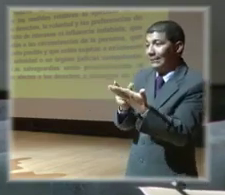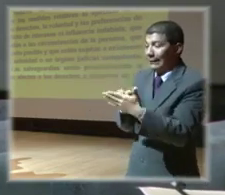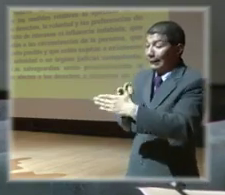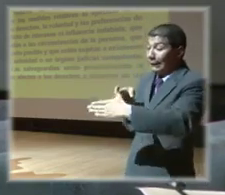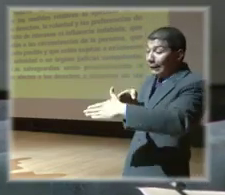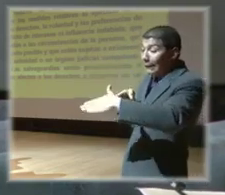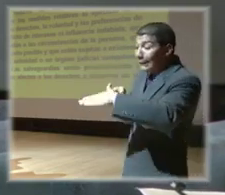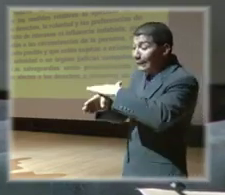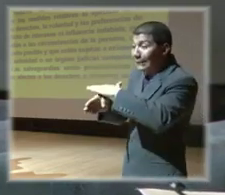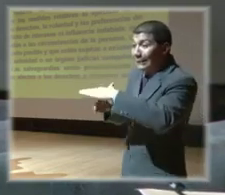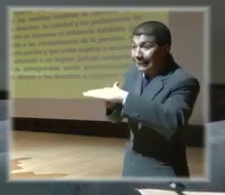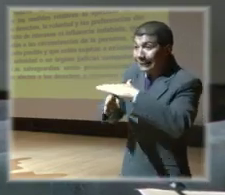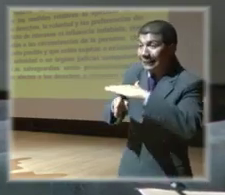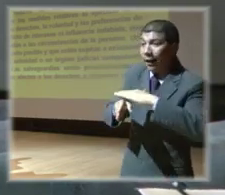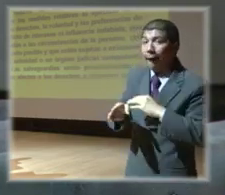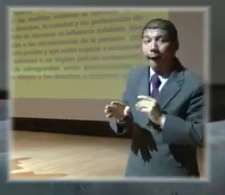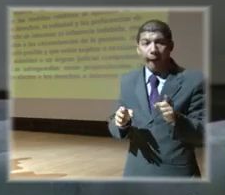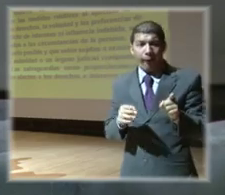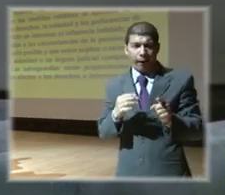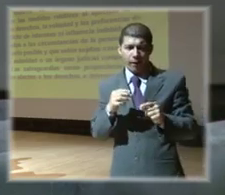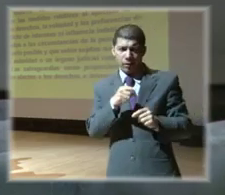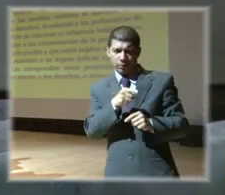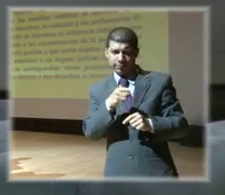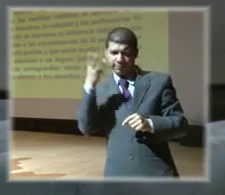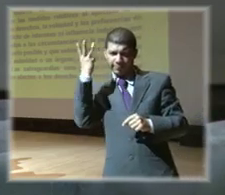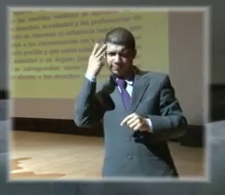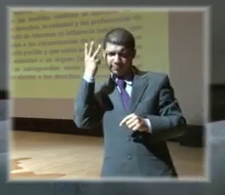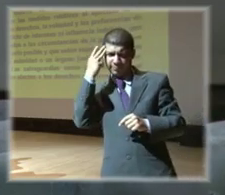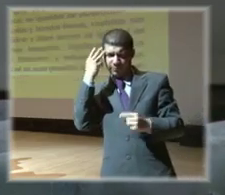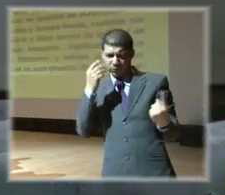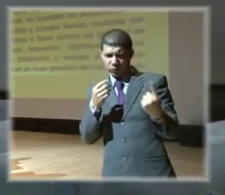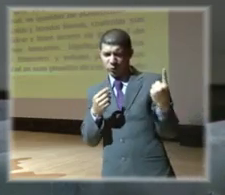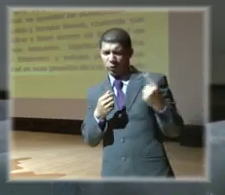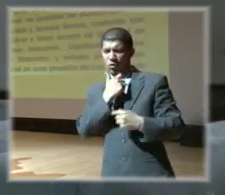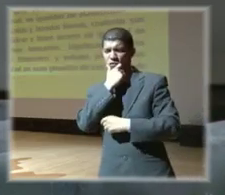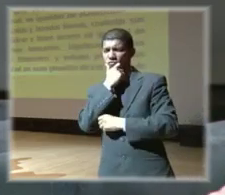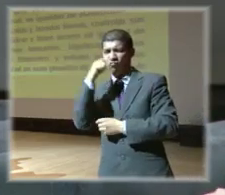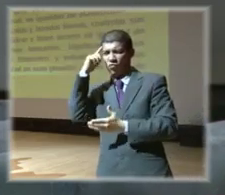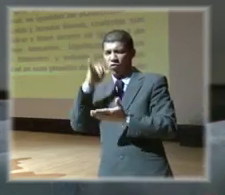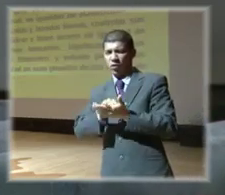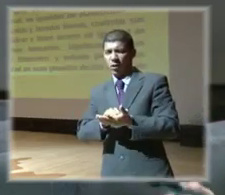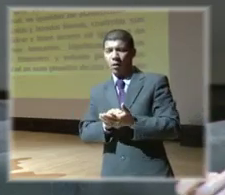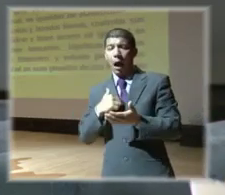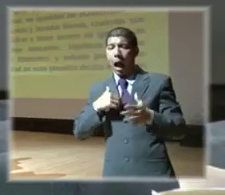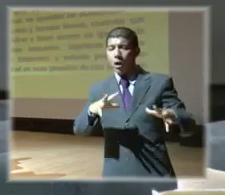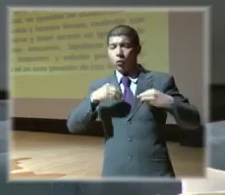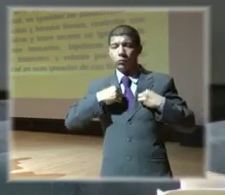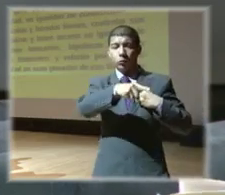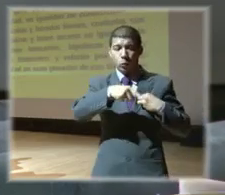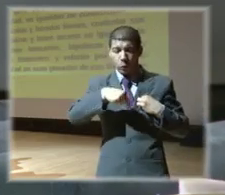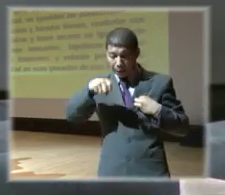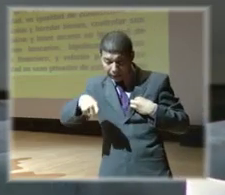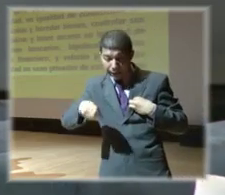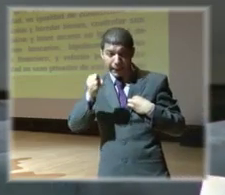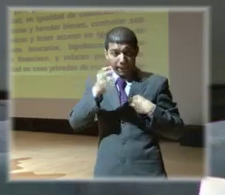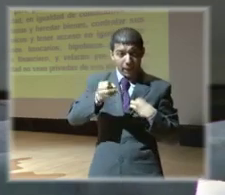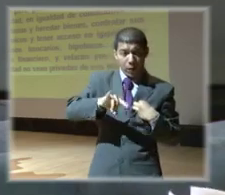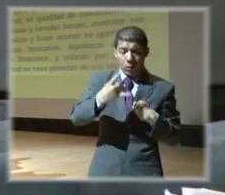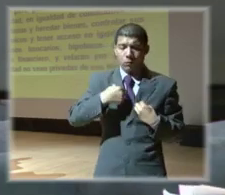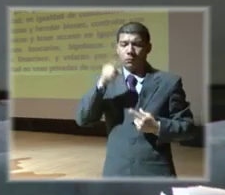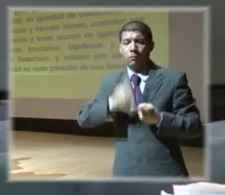seguramente que sí, que si no va con un apoyo no va a poder realizar, ¿sí?, el acto concreto que vaya a realizar. Entonces sí me interesa hacer esa aclaración, porque yo